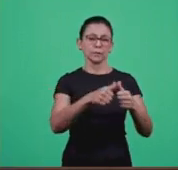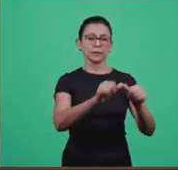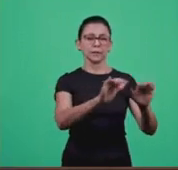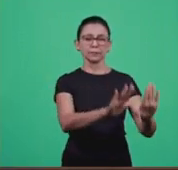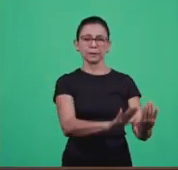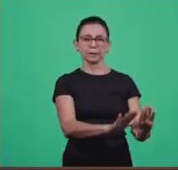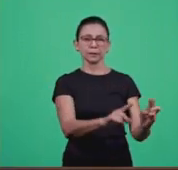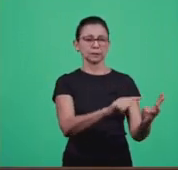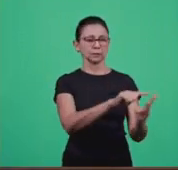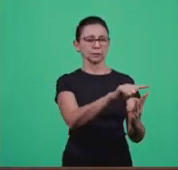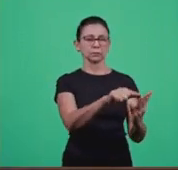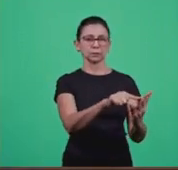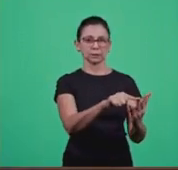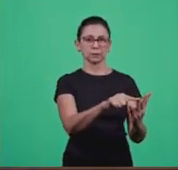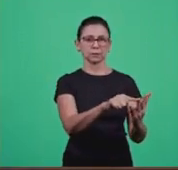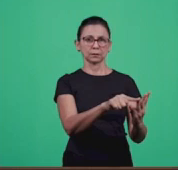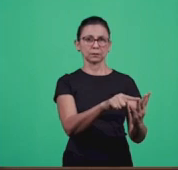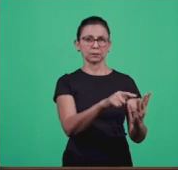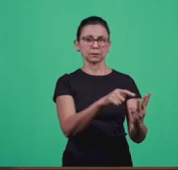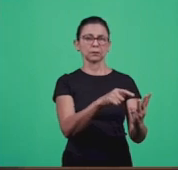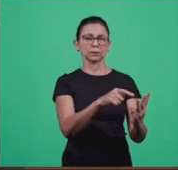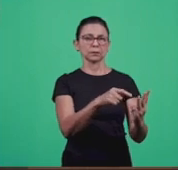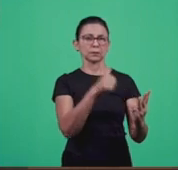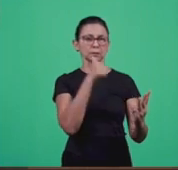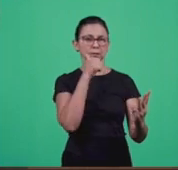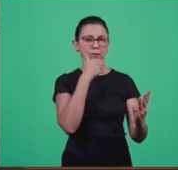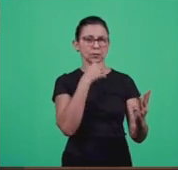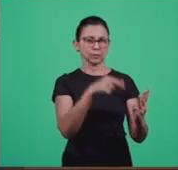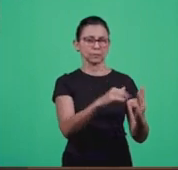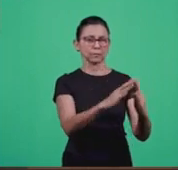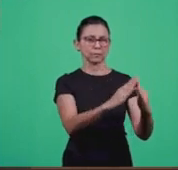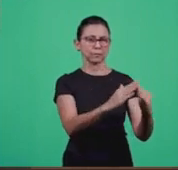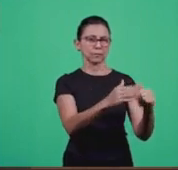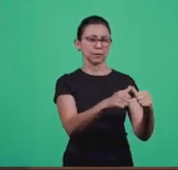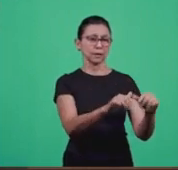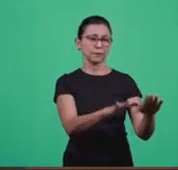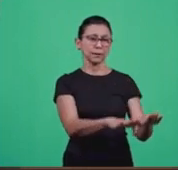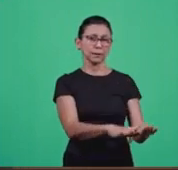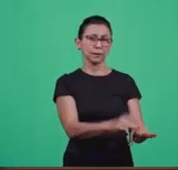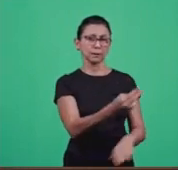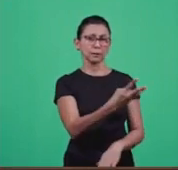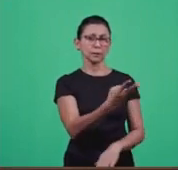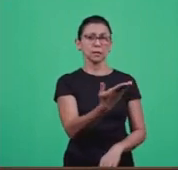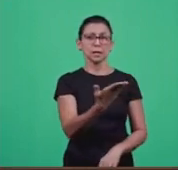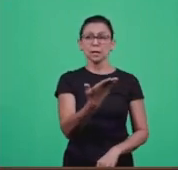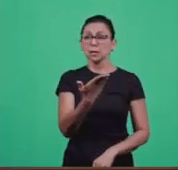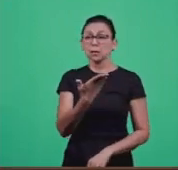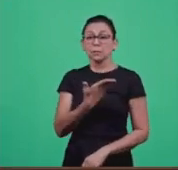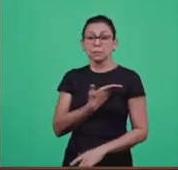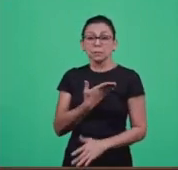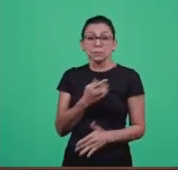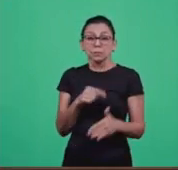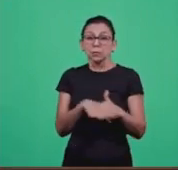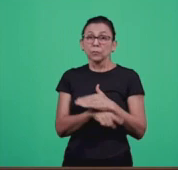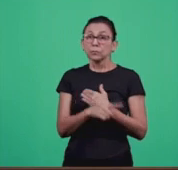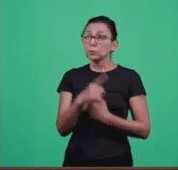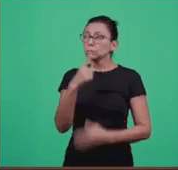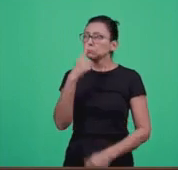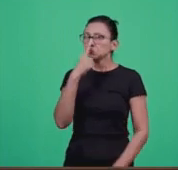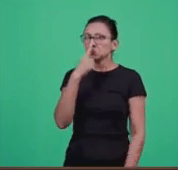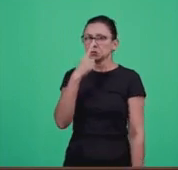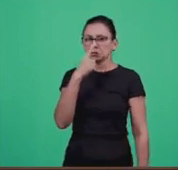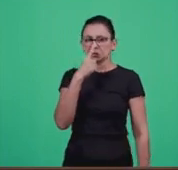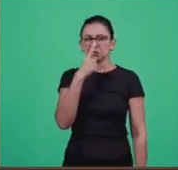se quedó en la casa de María y de Marta. Nosotros vimos eso en la palabra. Ellas hacían una amistad muy